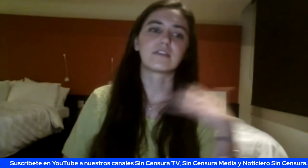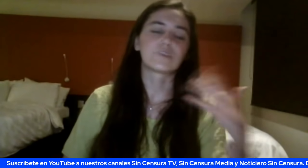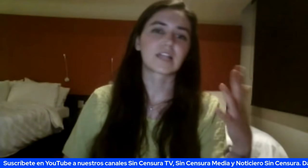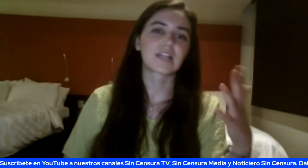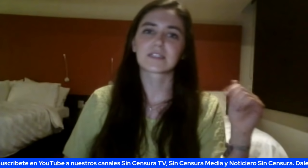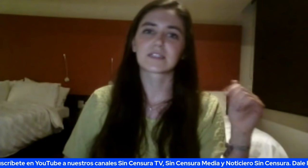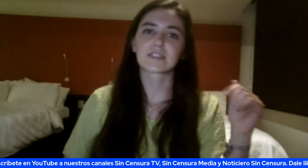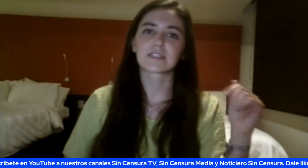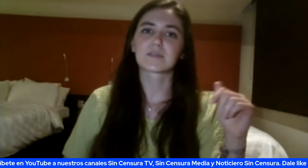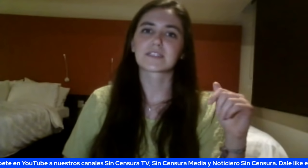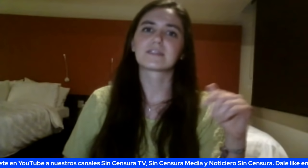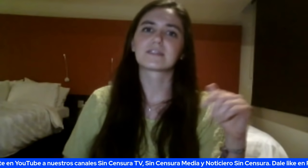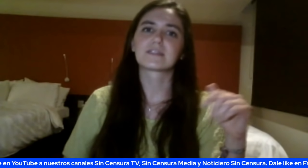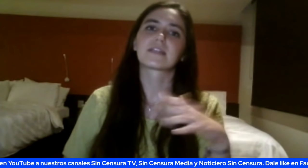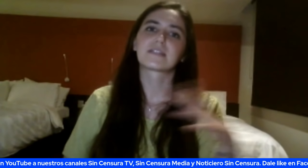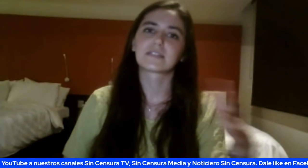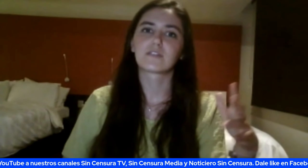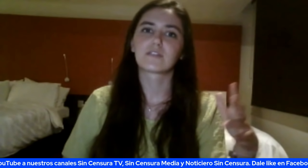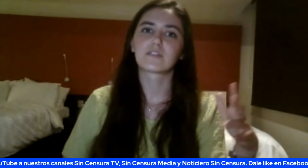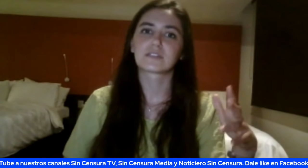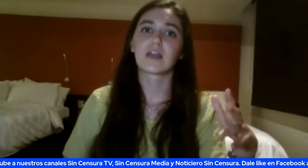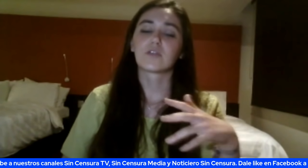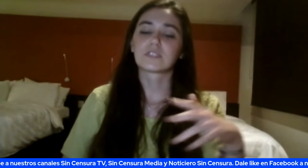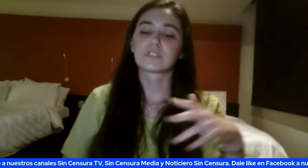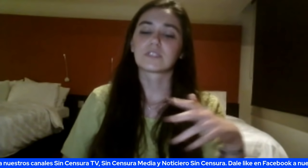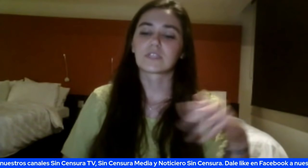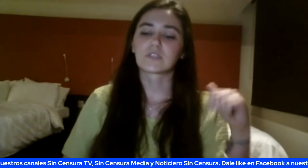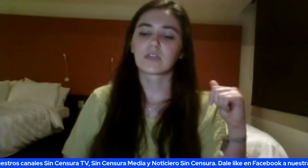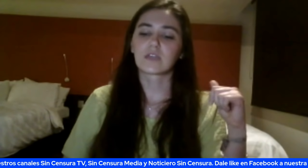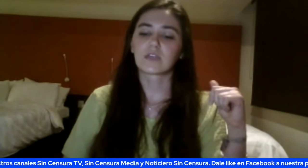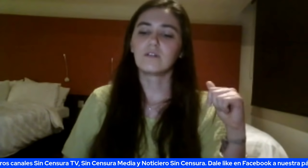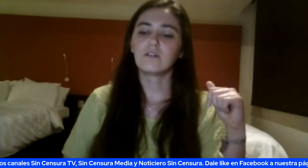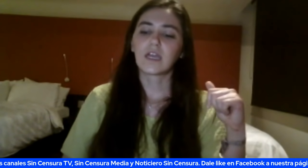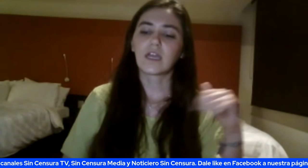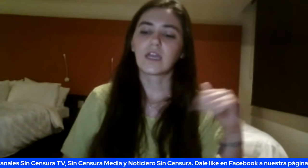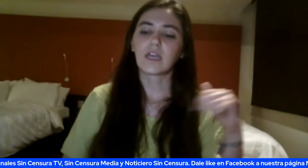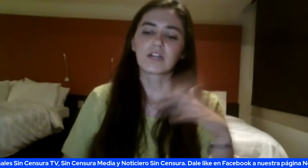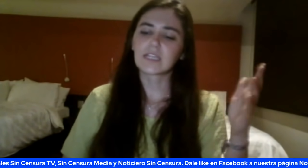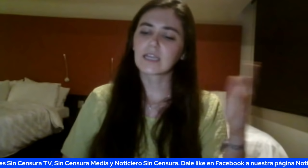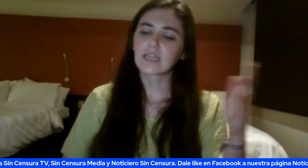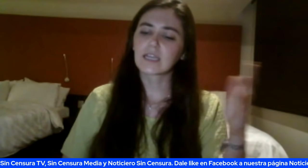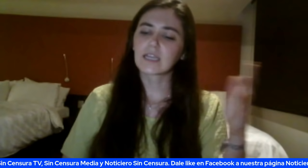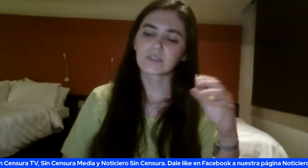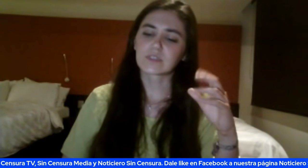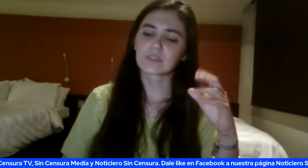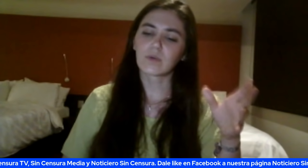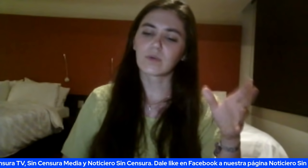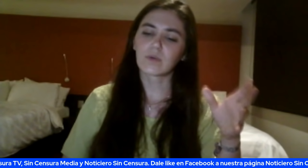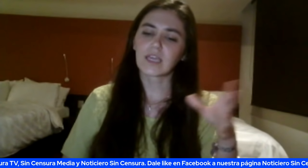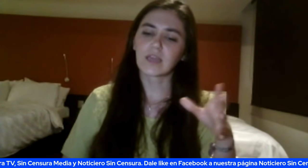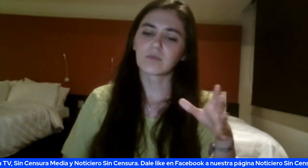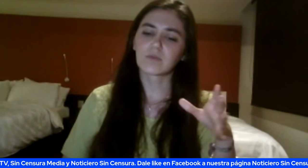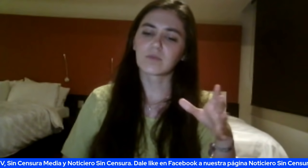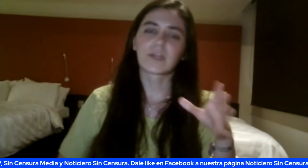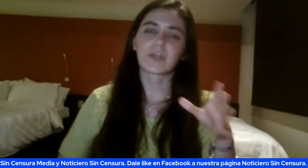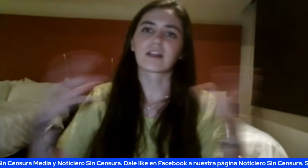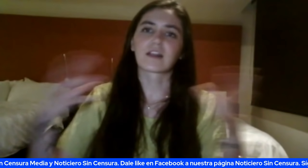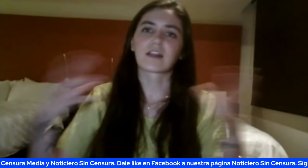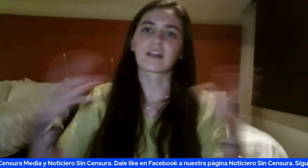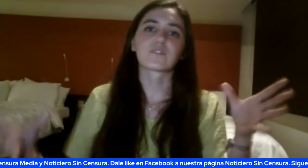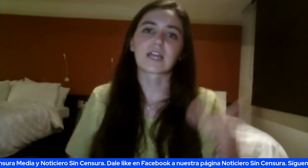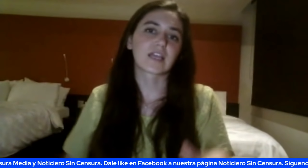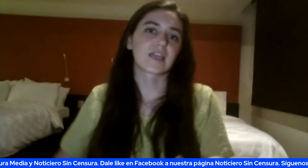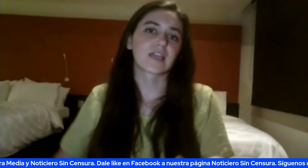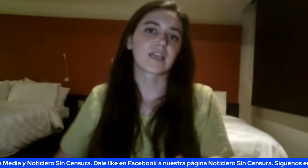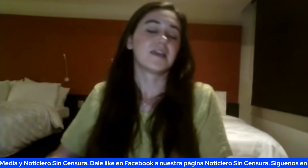todas las demás desgracias que hay en nuestra sociedad, ¿no? Ahora sí que, pues de nuevo hay que volver a